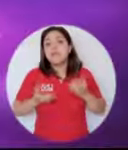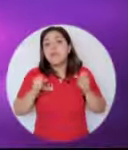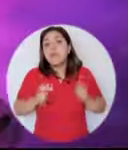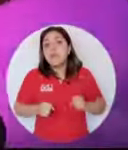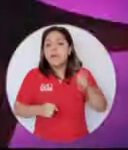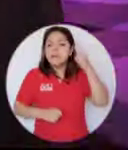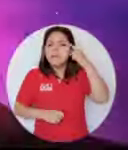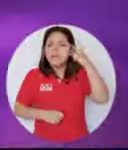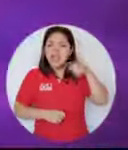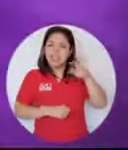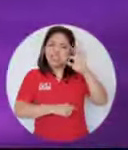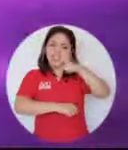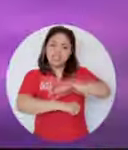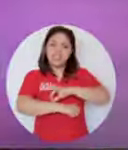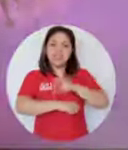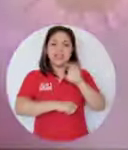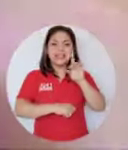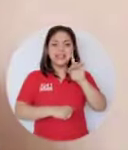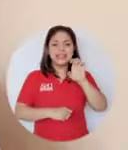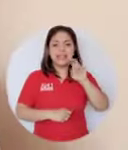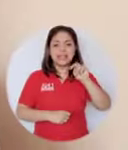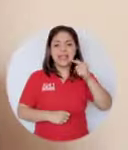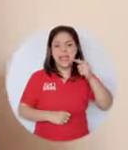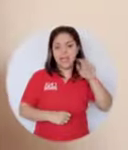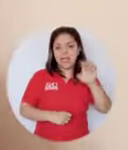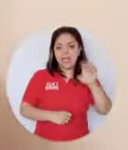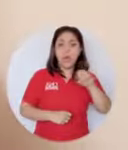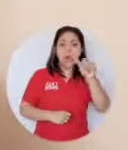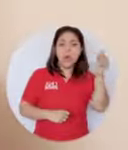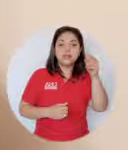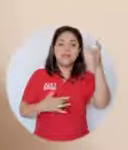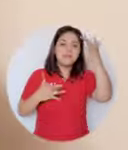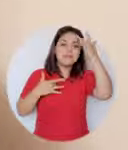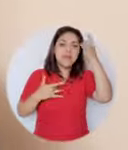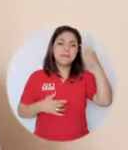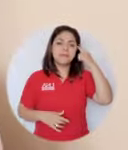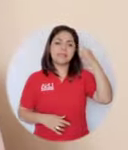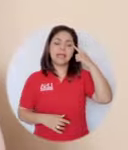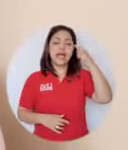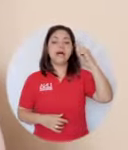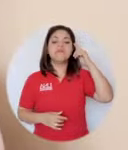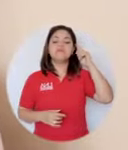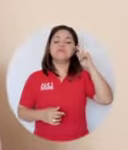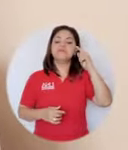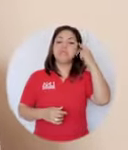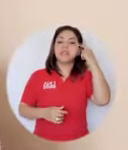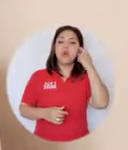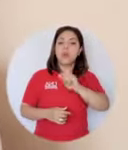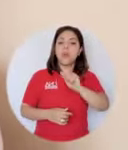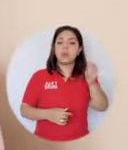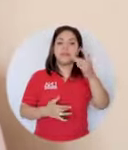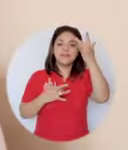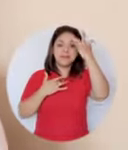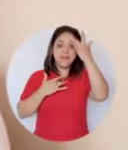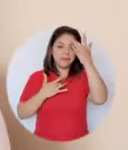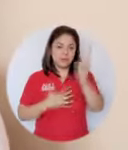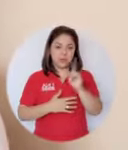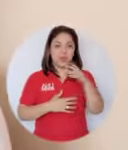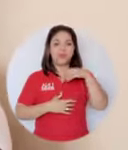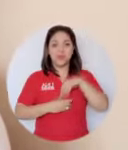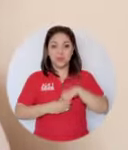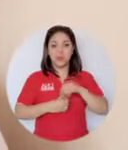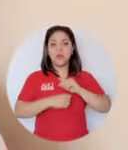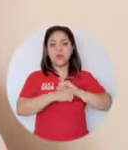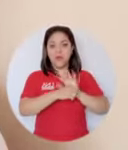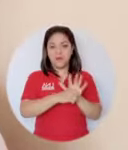un dengue, con una leptospirosis, otras enfermedades que son bastante, podríamos decir, inespecíficas. Entonces,